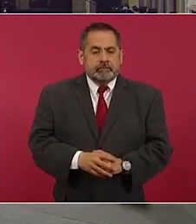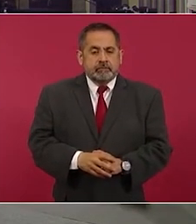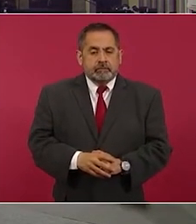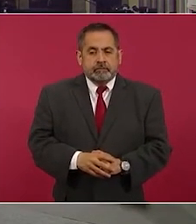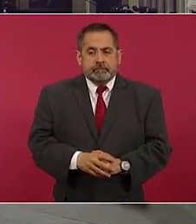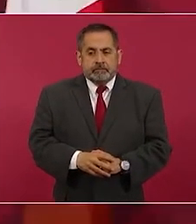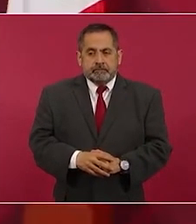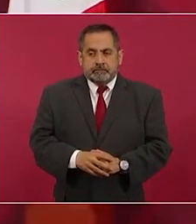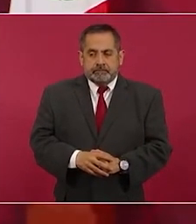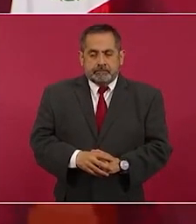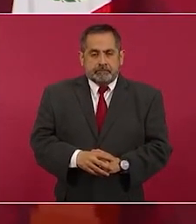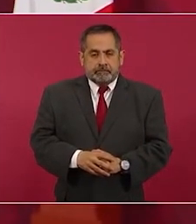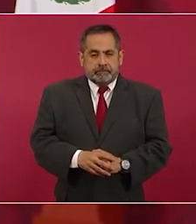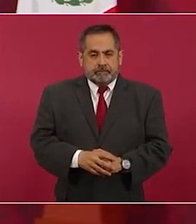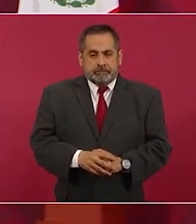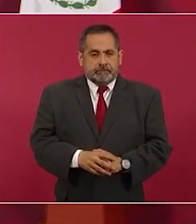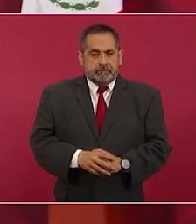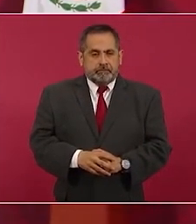Como